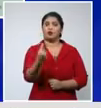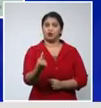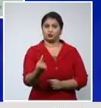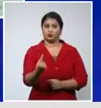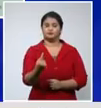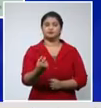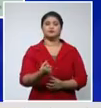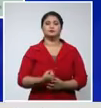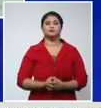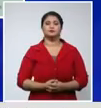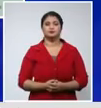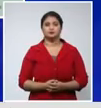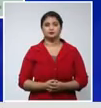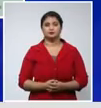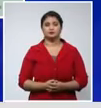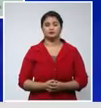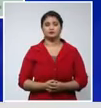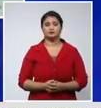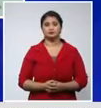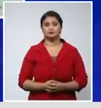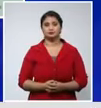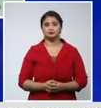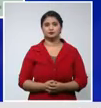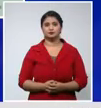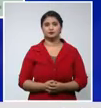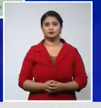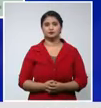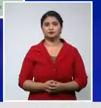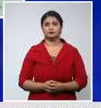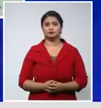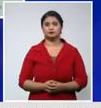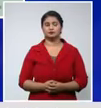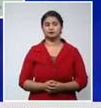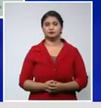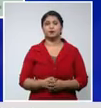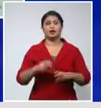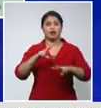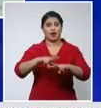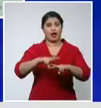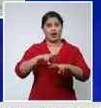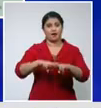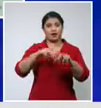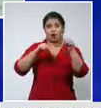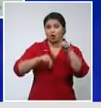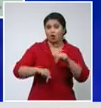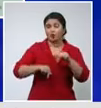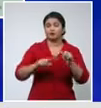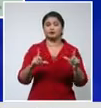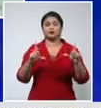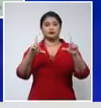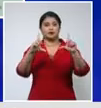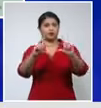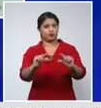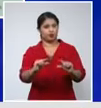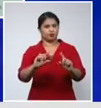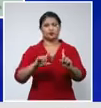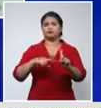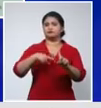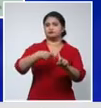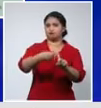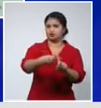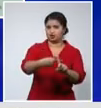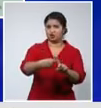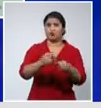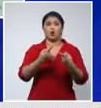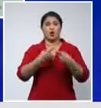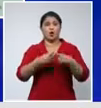ayer. La Habana disminuye el número de casos confirmados ayer autóctonos, pero una